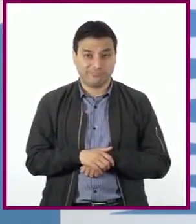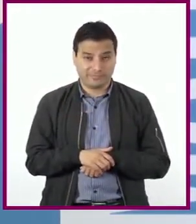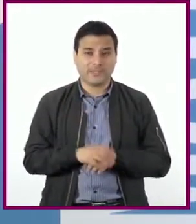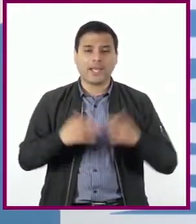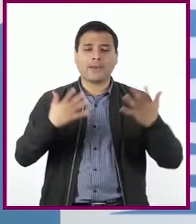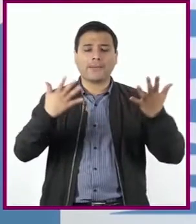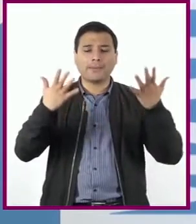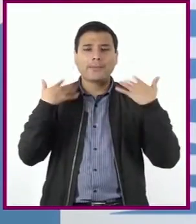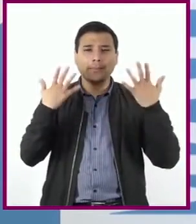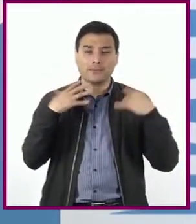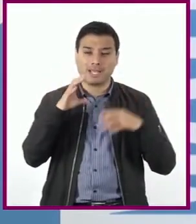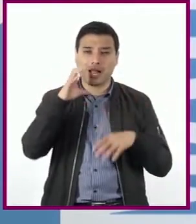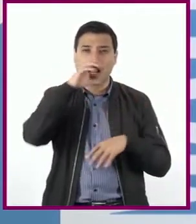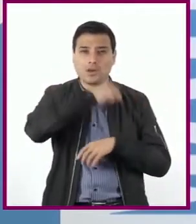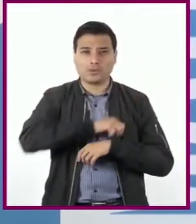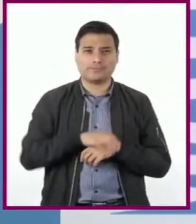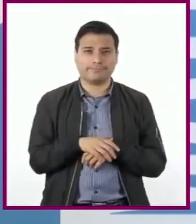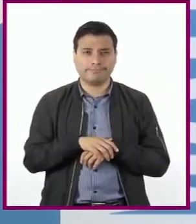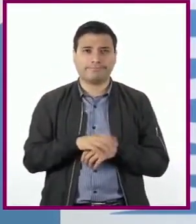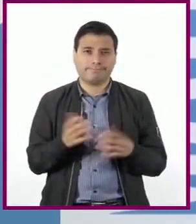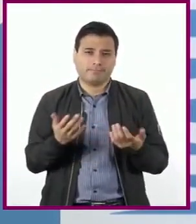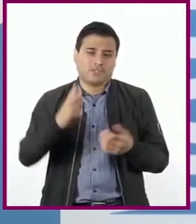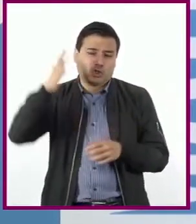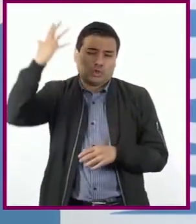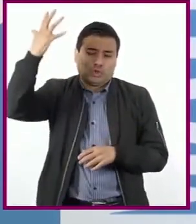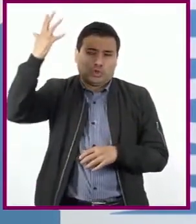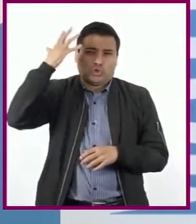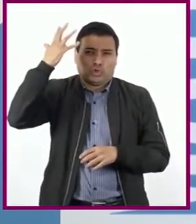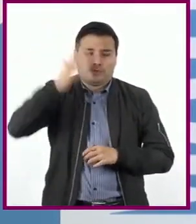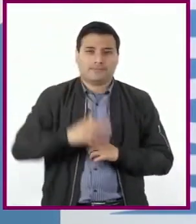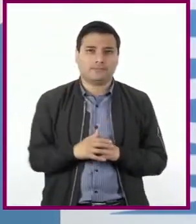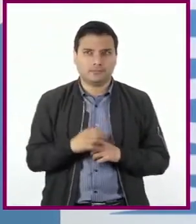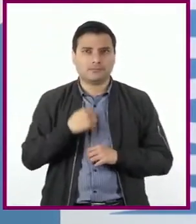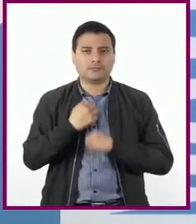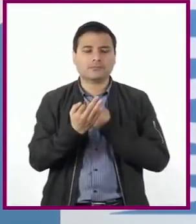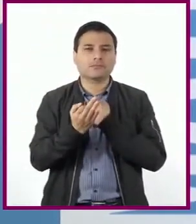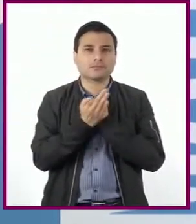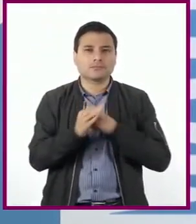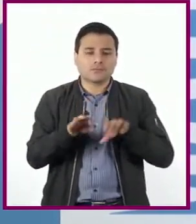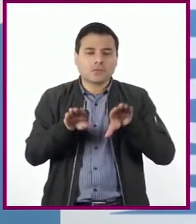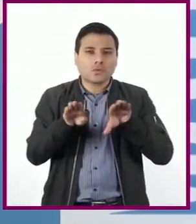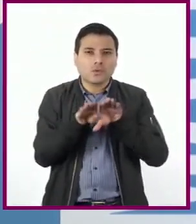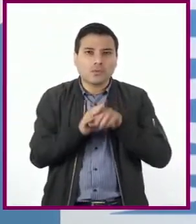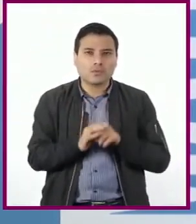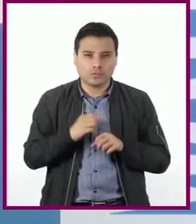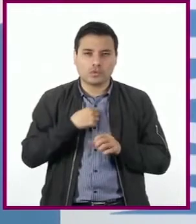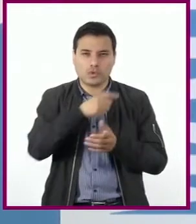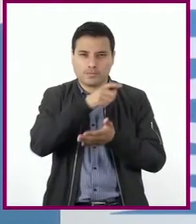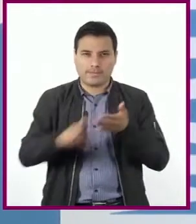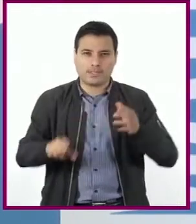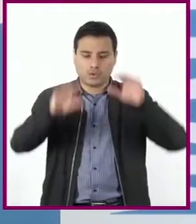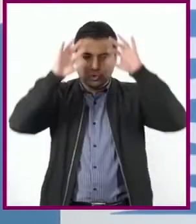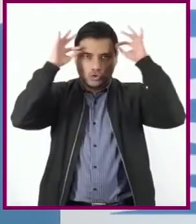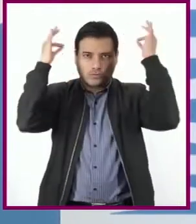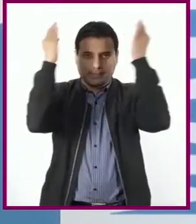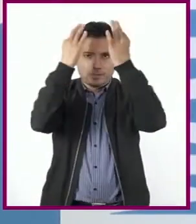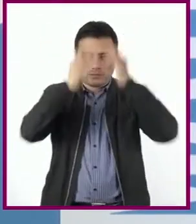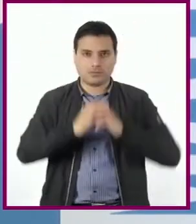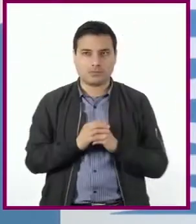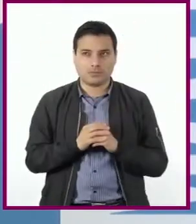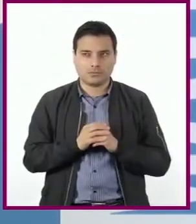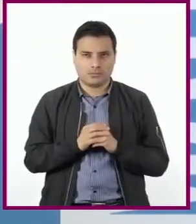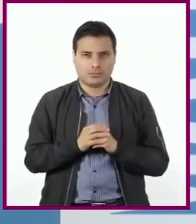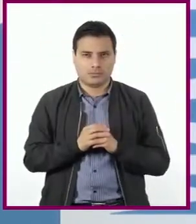era muy caluroso, pues el día era muy soleado. Para protegerme del sol, me compré un sombrero. Yo no sabía que